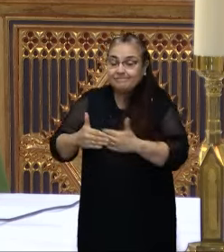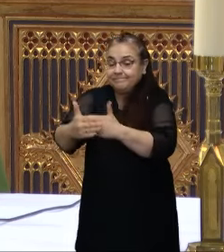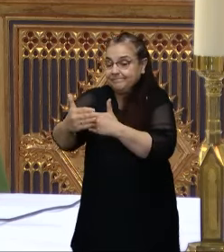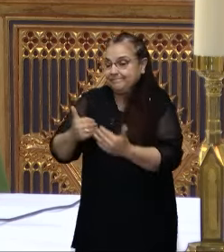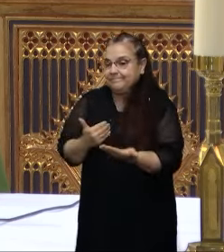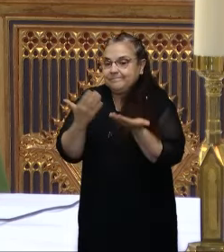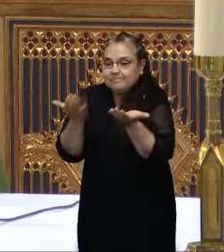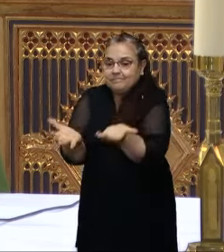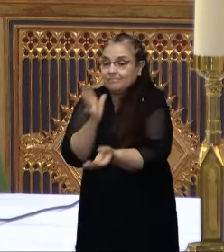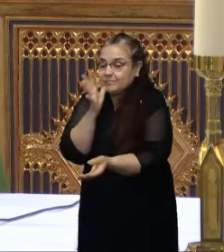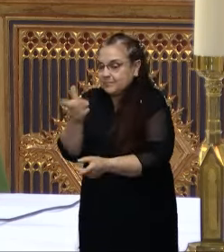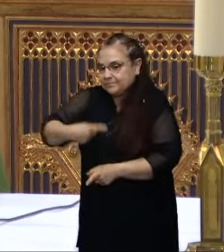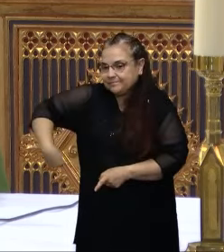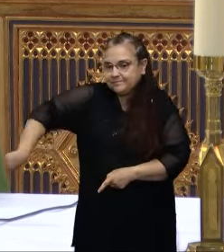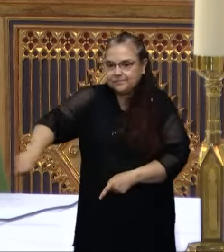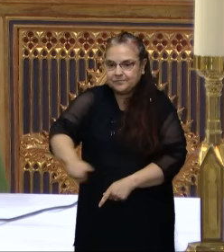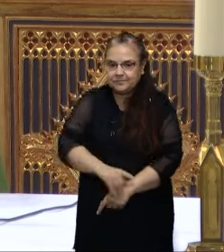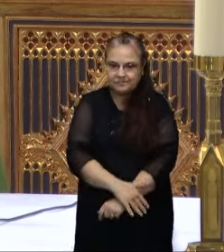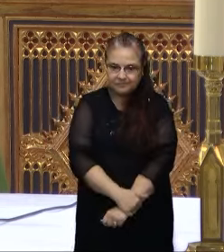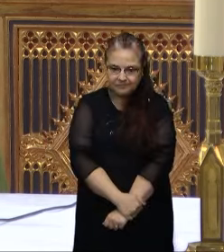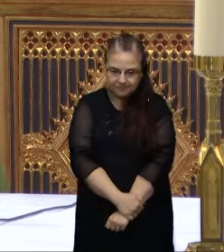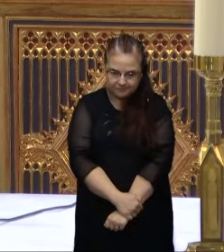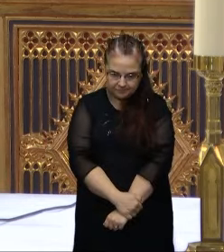será entregado por vosotros.